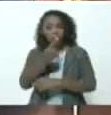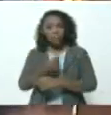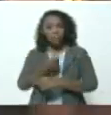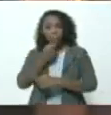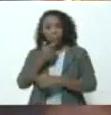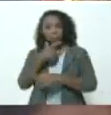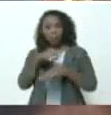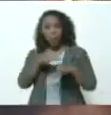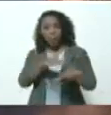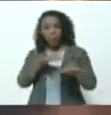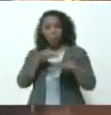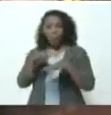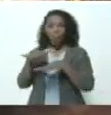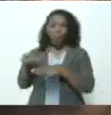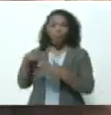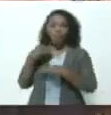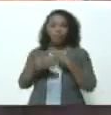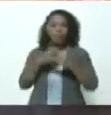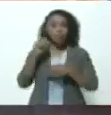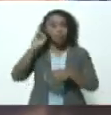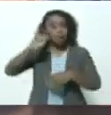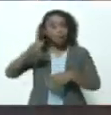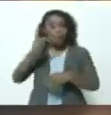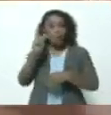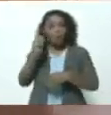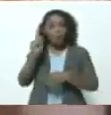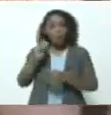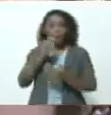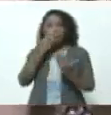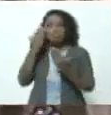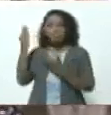Liné, que se lució con esa Juana.